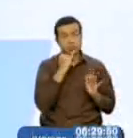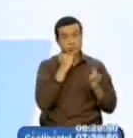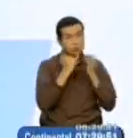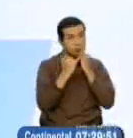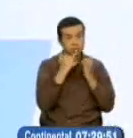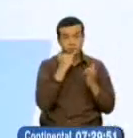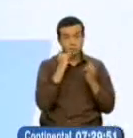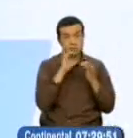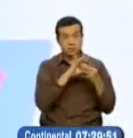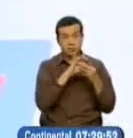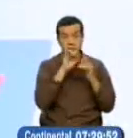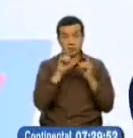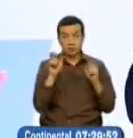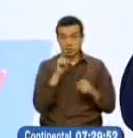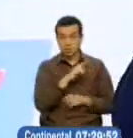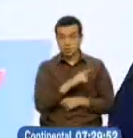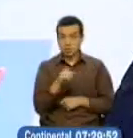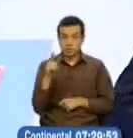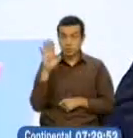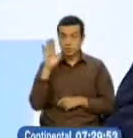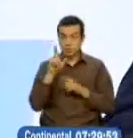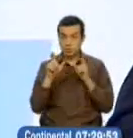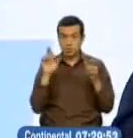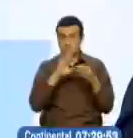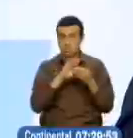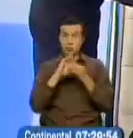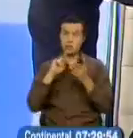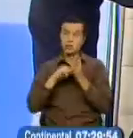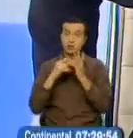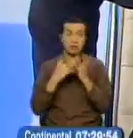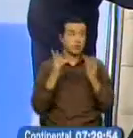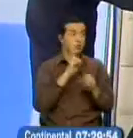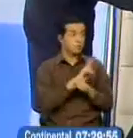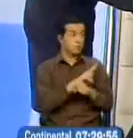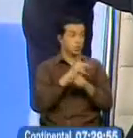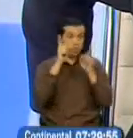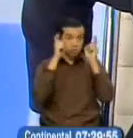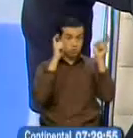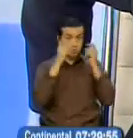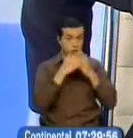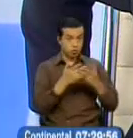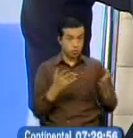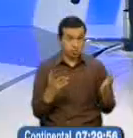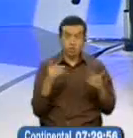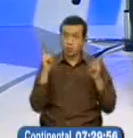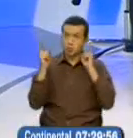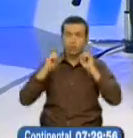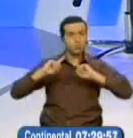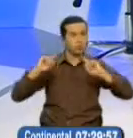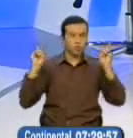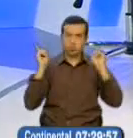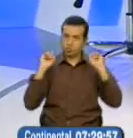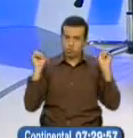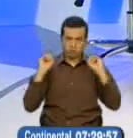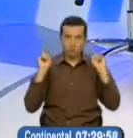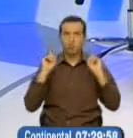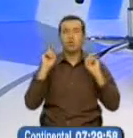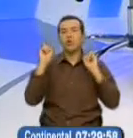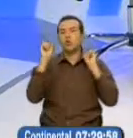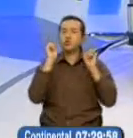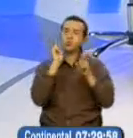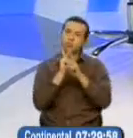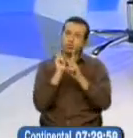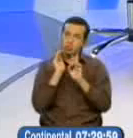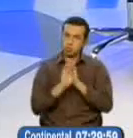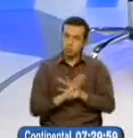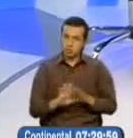tiene que ser aliado de la gente, sobre todo de la gente. Eso significa que la superintendencia va a regular eso. No, regular, porque eso está regulado en la ley. Controlar, tú lo has